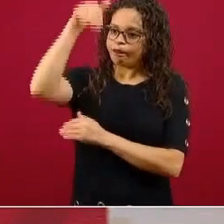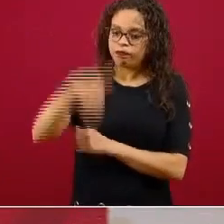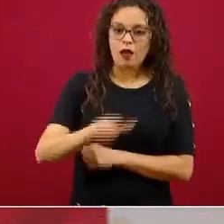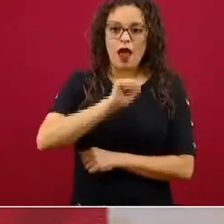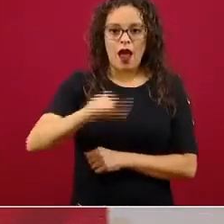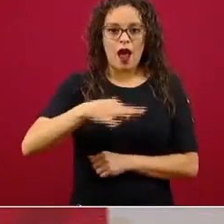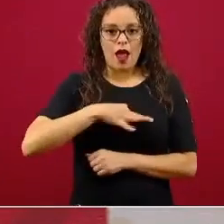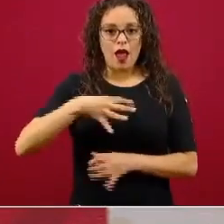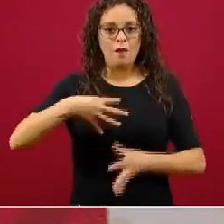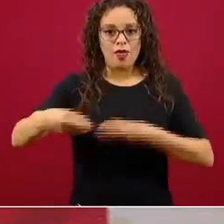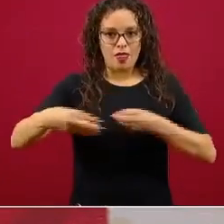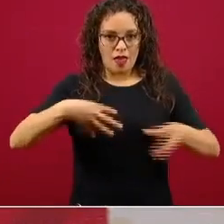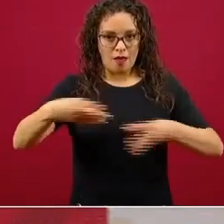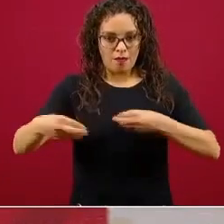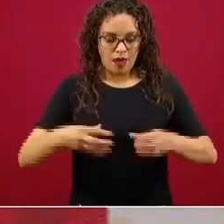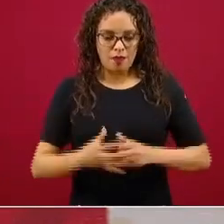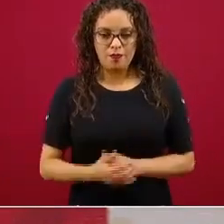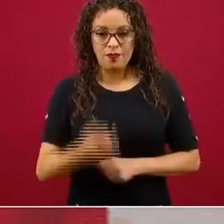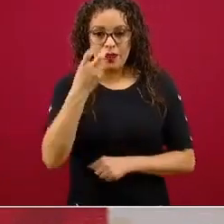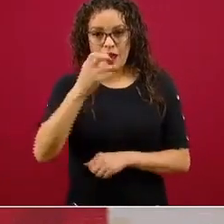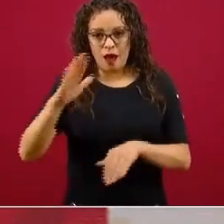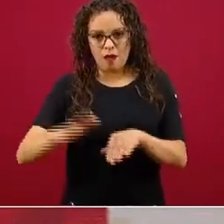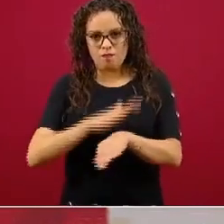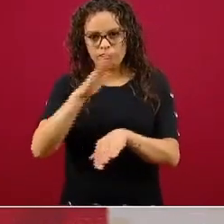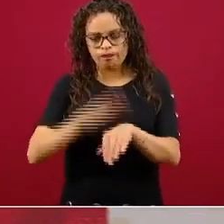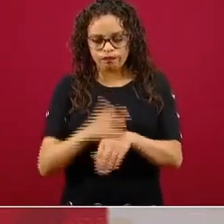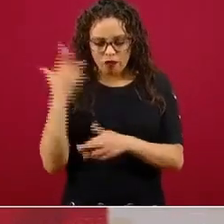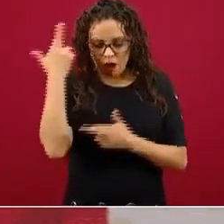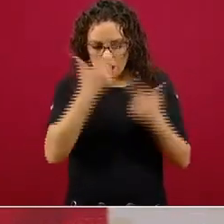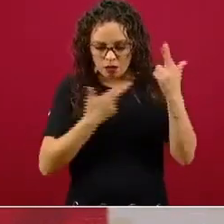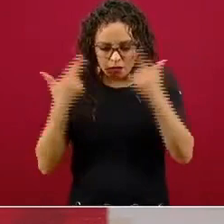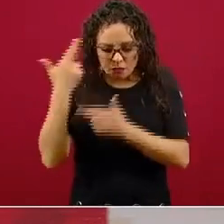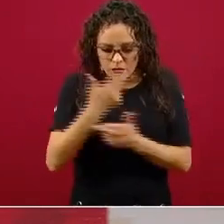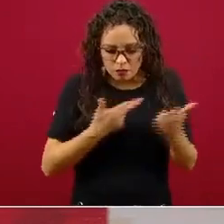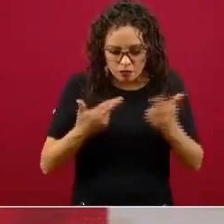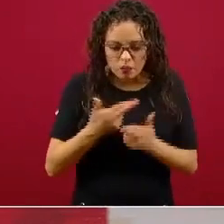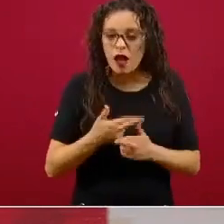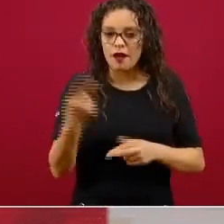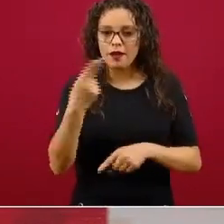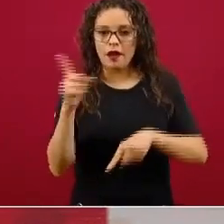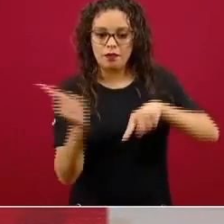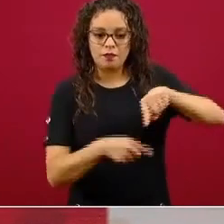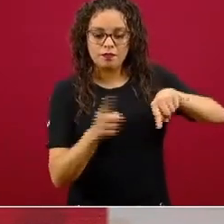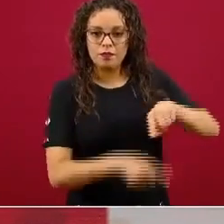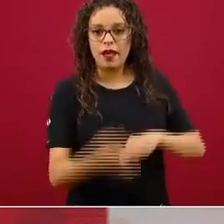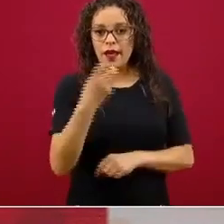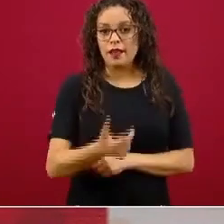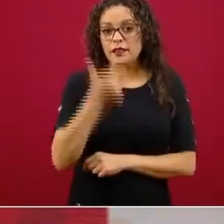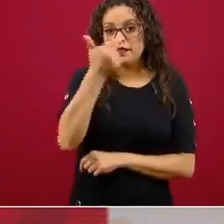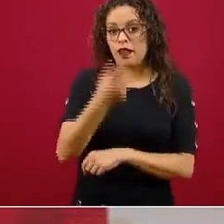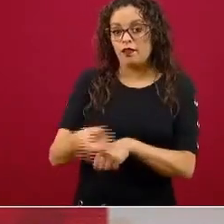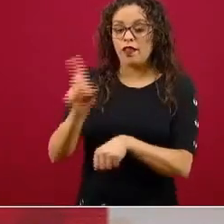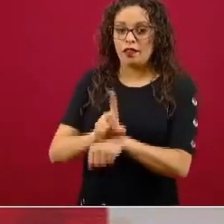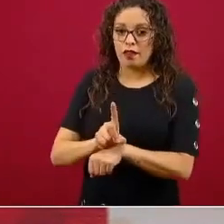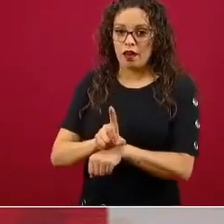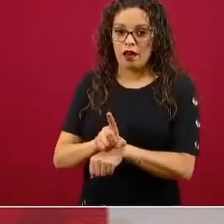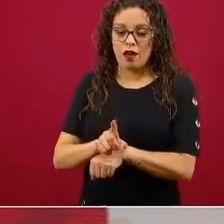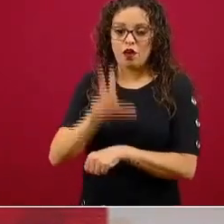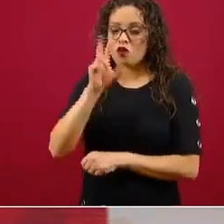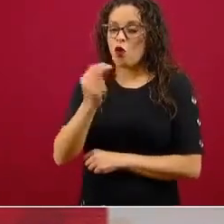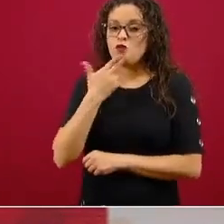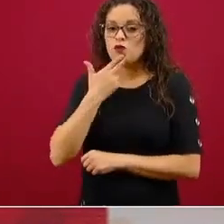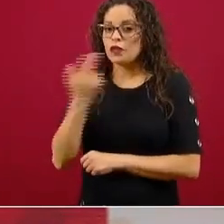se hace quitando esos 7 días, es decir, estos no son tomados en cuenta para el indicador, y se